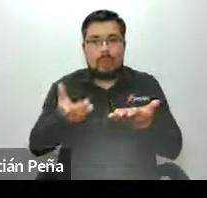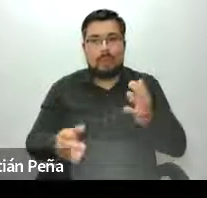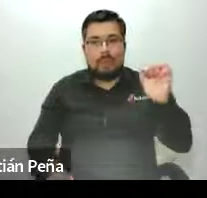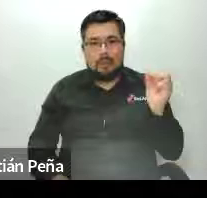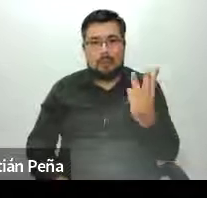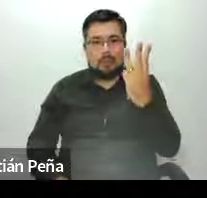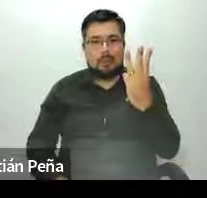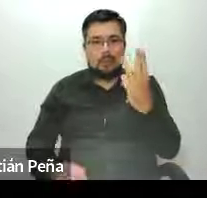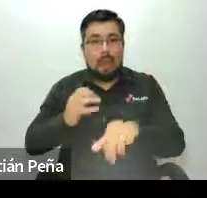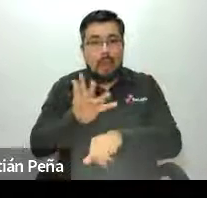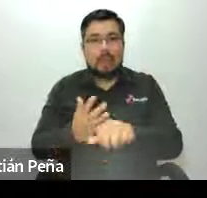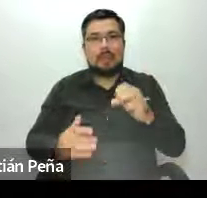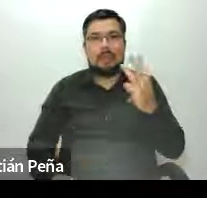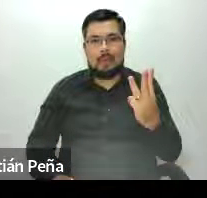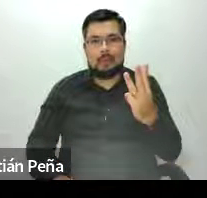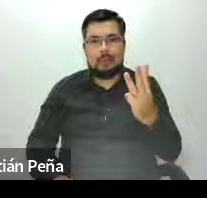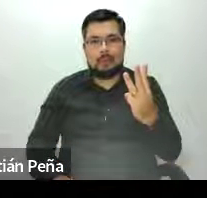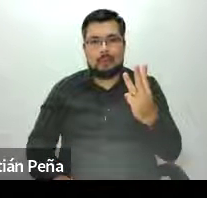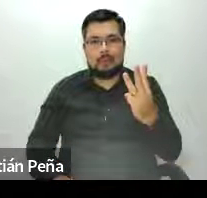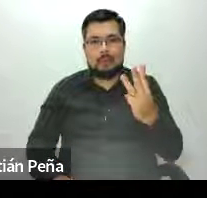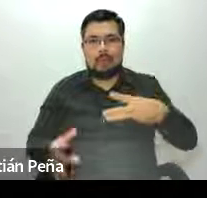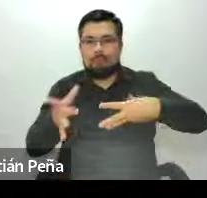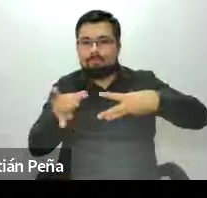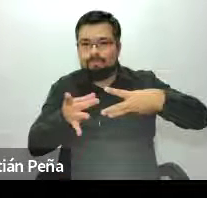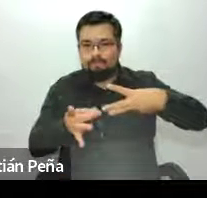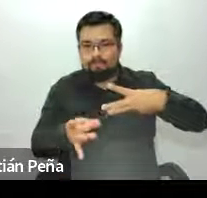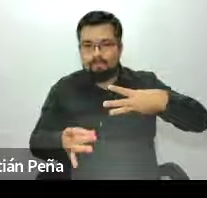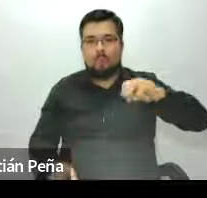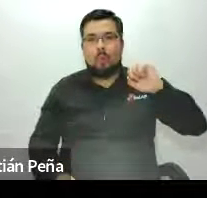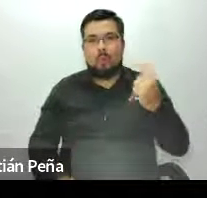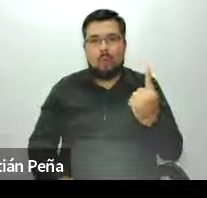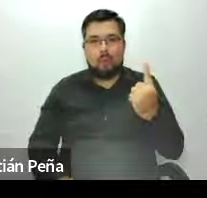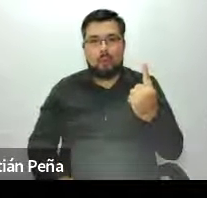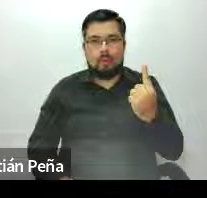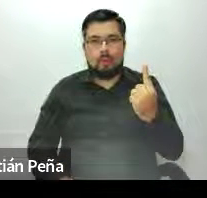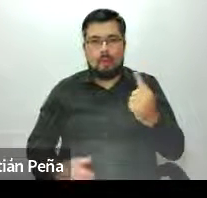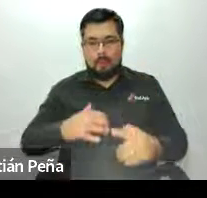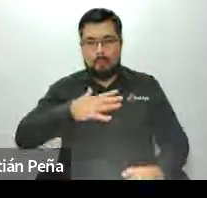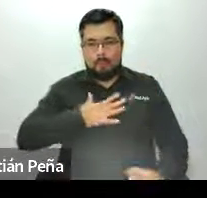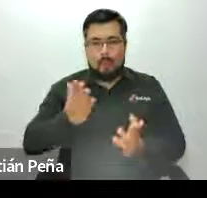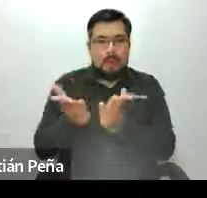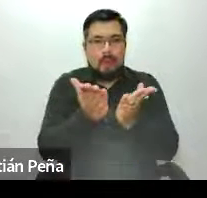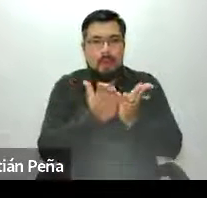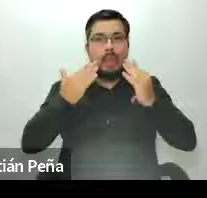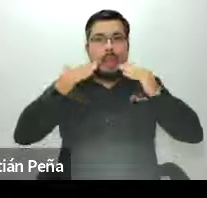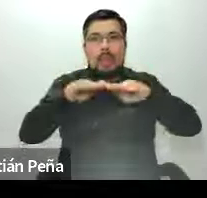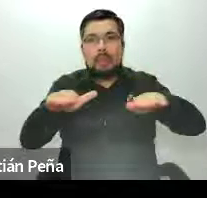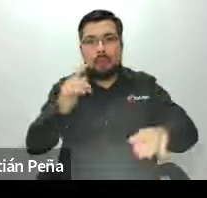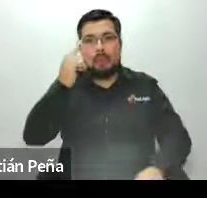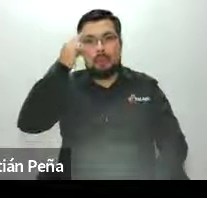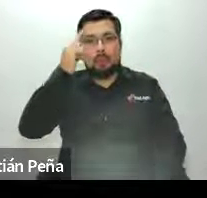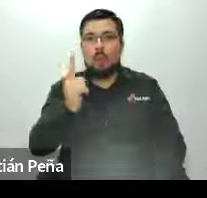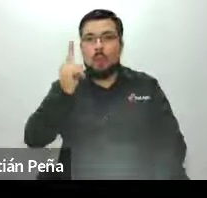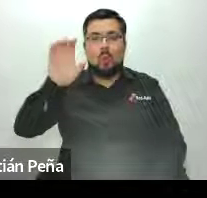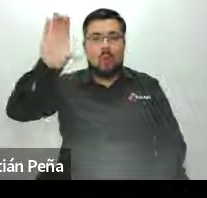Acá hay tres posibilidades. Uno, que frente a mis estudiantes pensemos en una asignatura, por ejemplo, matemáticas,